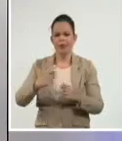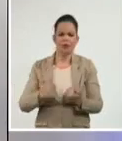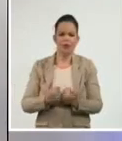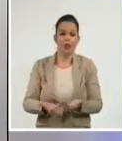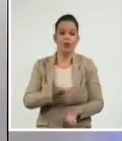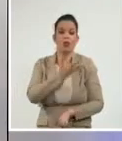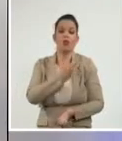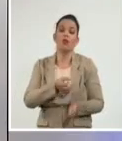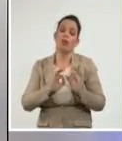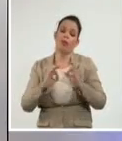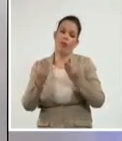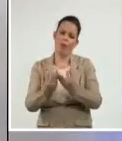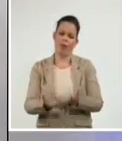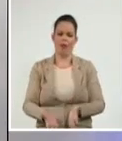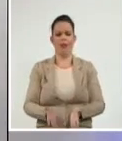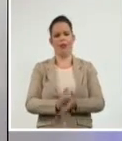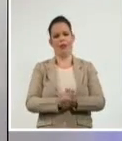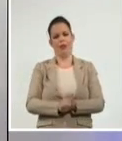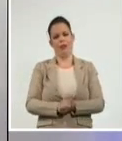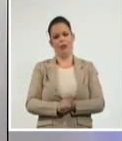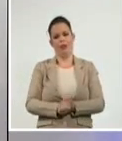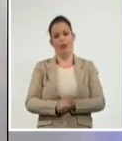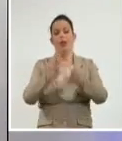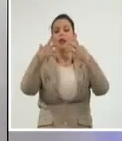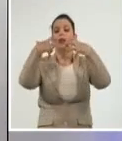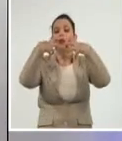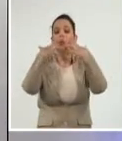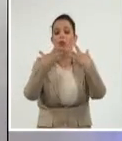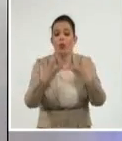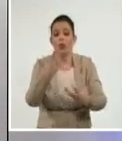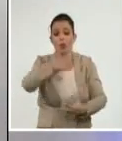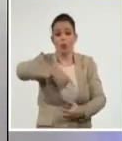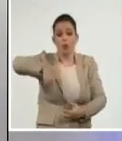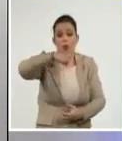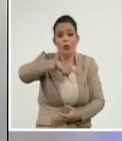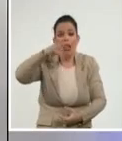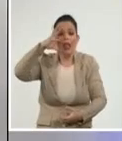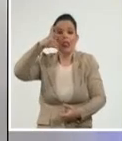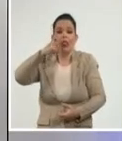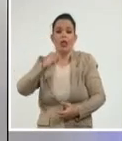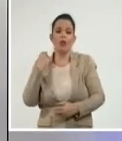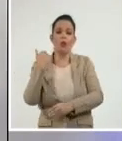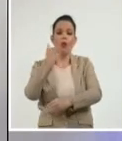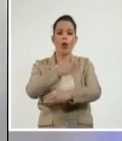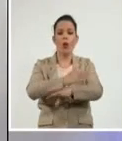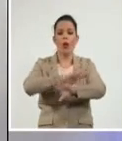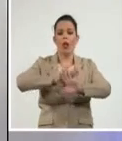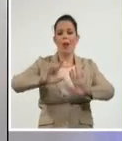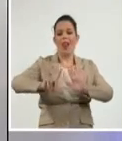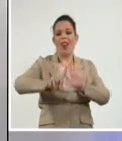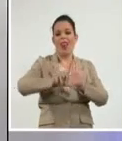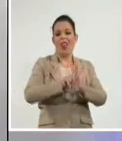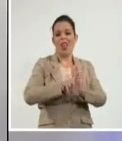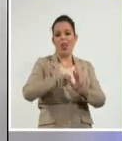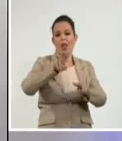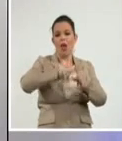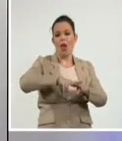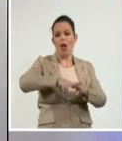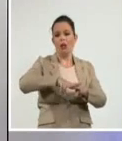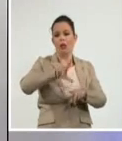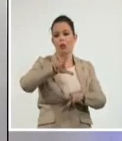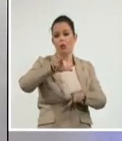cubanas. Entonces es importante entender que el bloqueo no es solo la proclama de Kennedy o la ley Helms-Burton, son